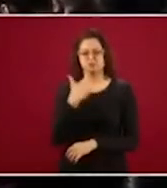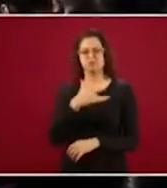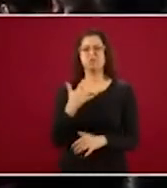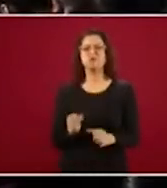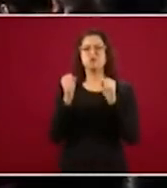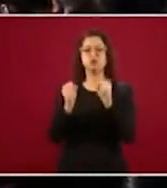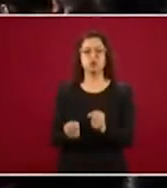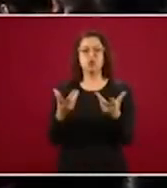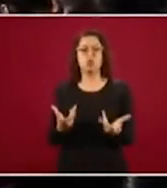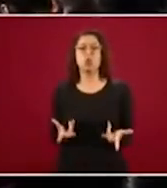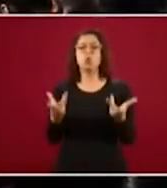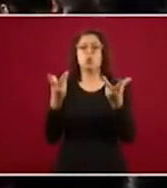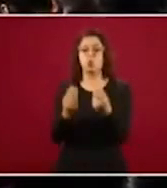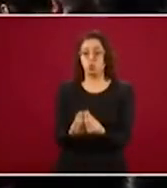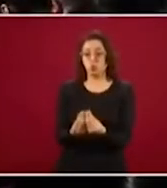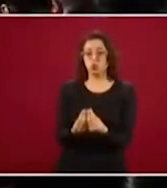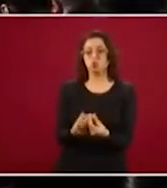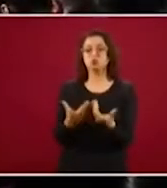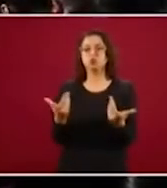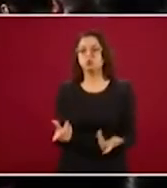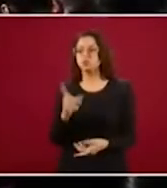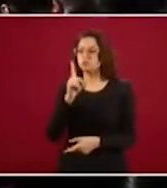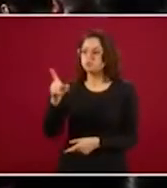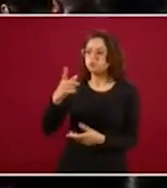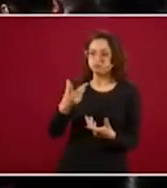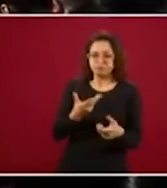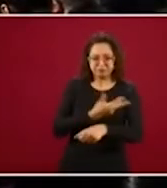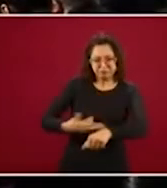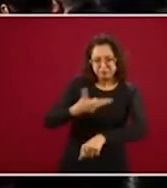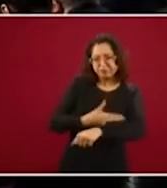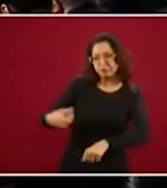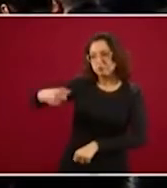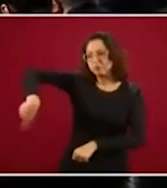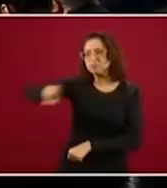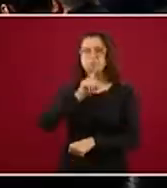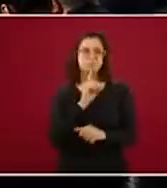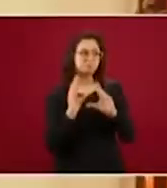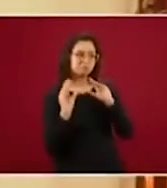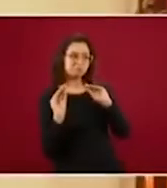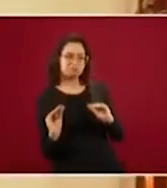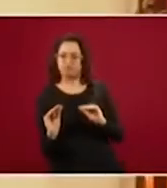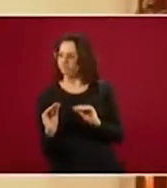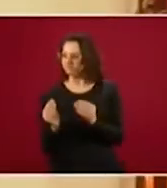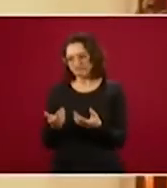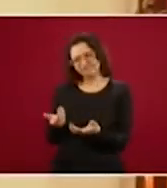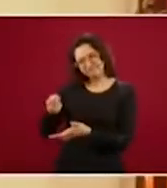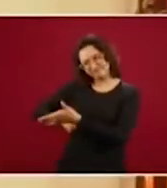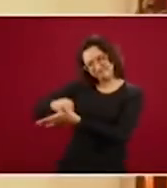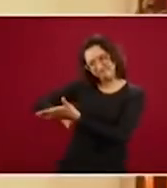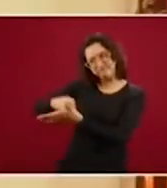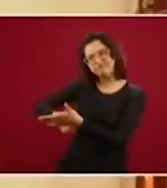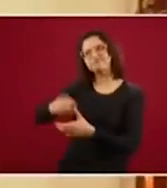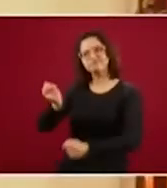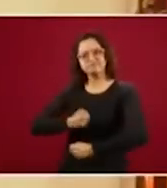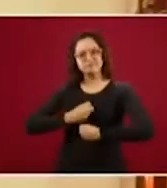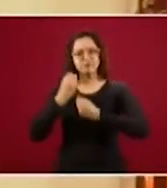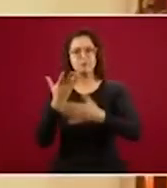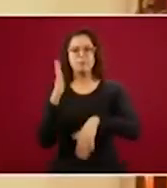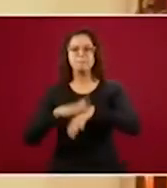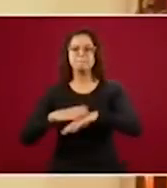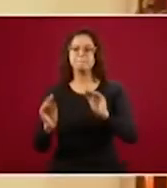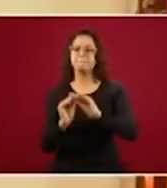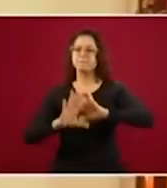unimos lograremos romper el pacto de silencio que ha perdurado por mucho tiempo y esclarecer lo acontecido no